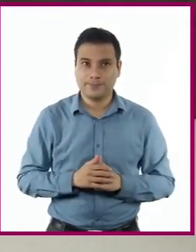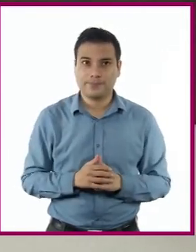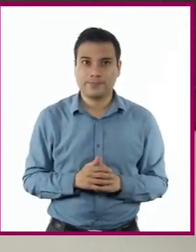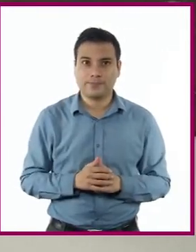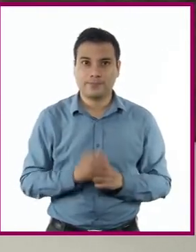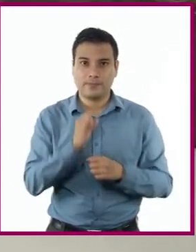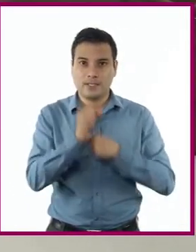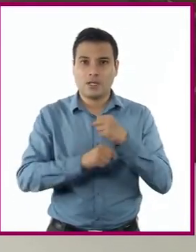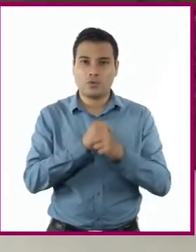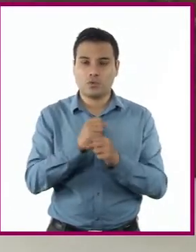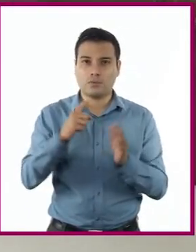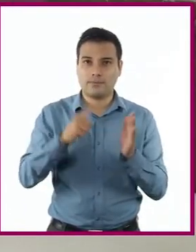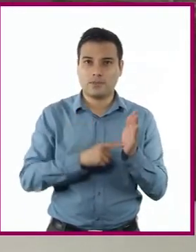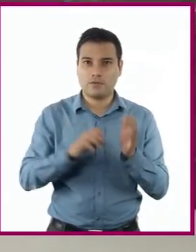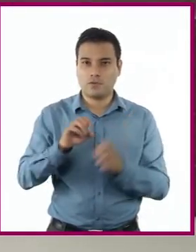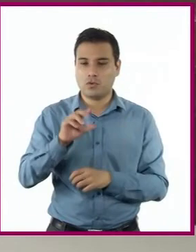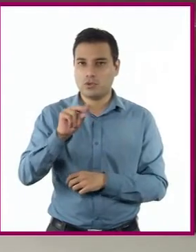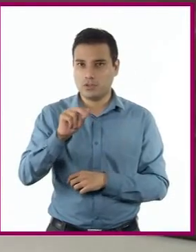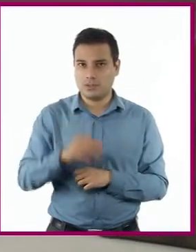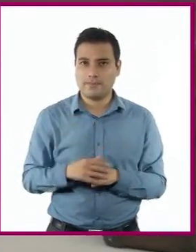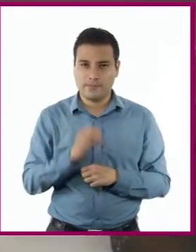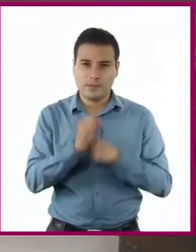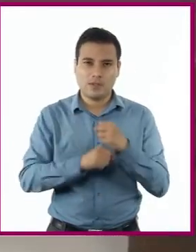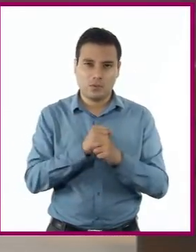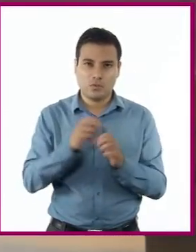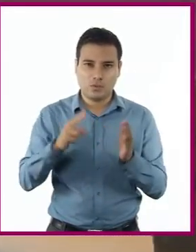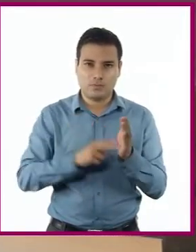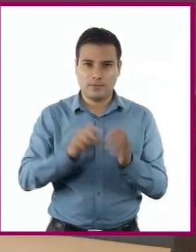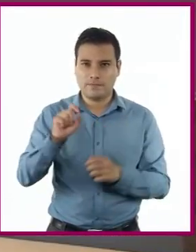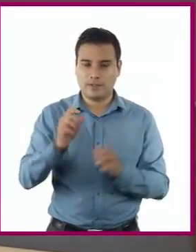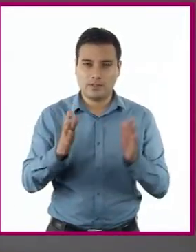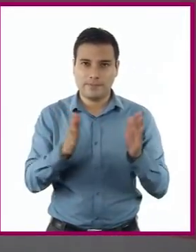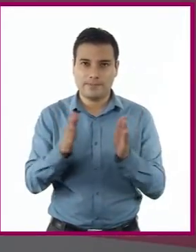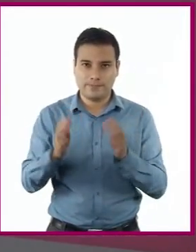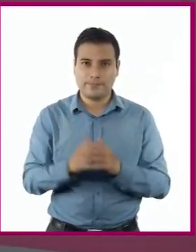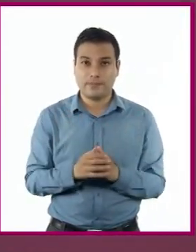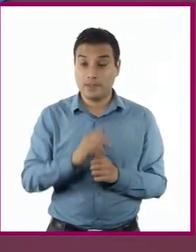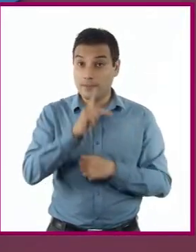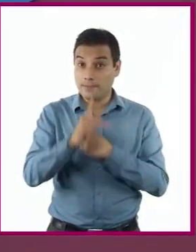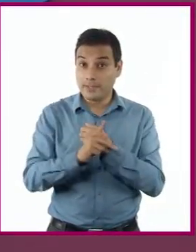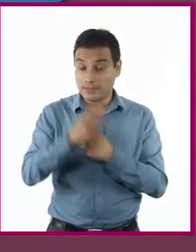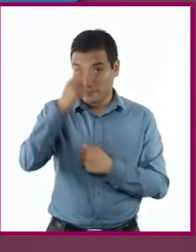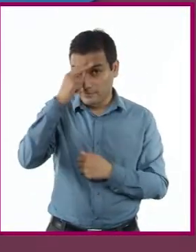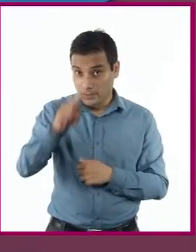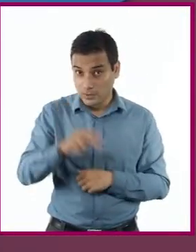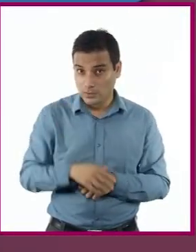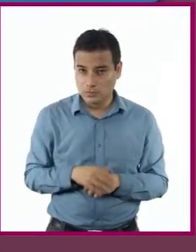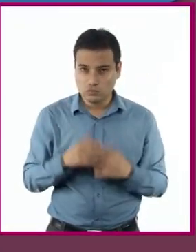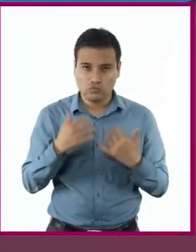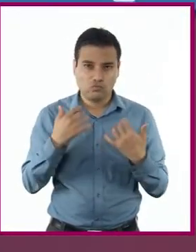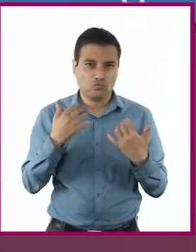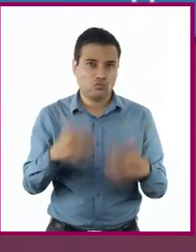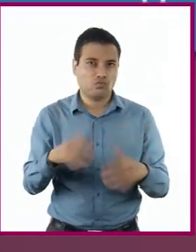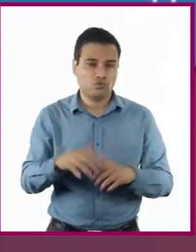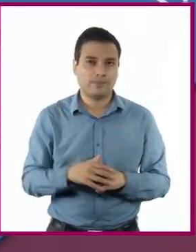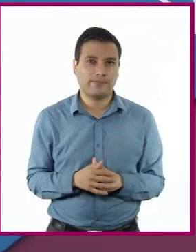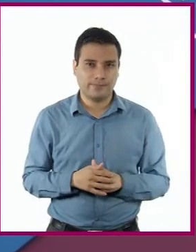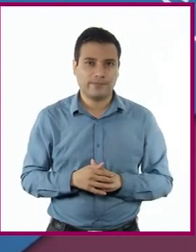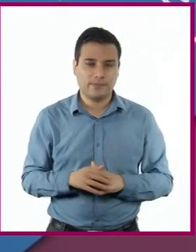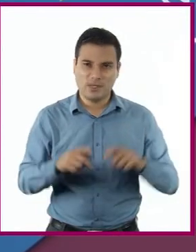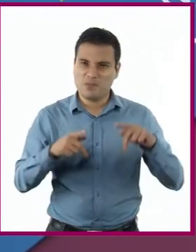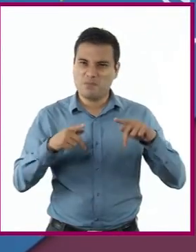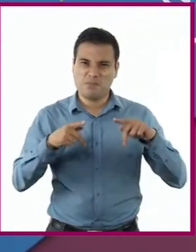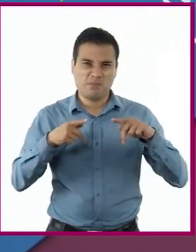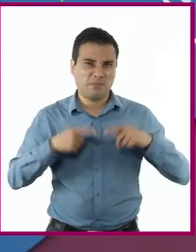Los años entre 1980 y 2020 representaron para nuestro país un recorrido en el que la insurgencia de la sociedad